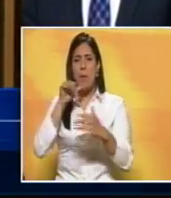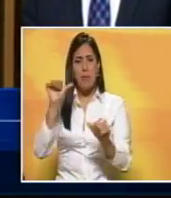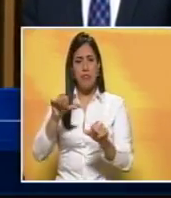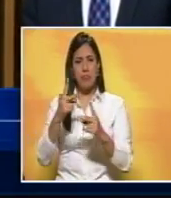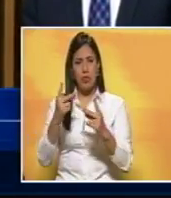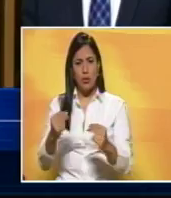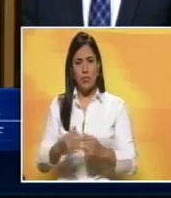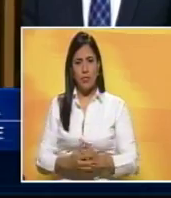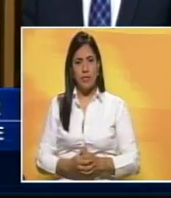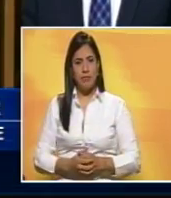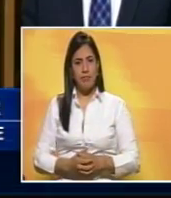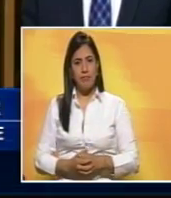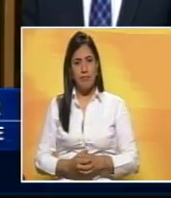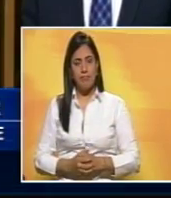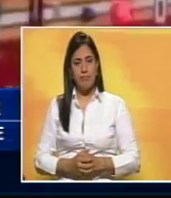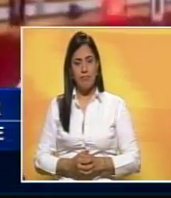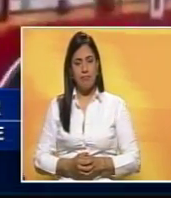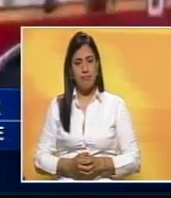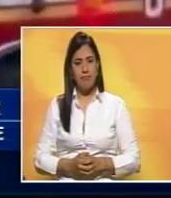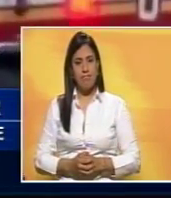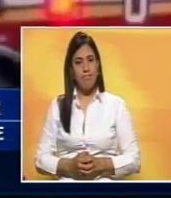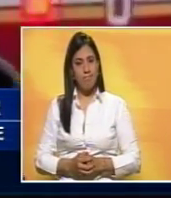acciones.